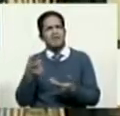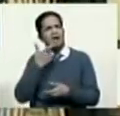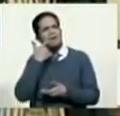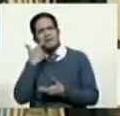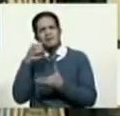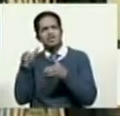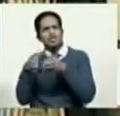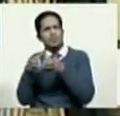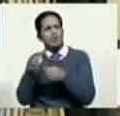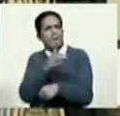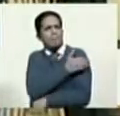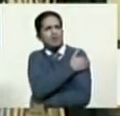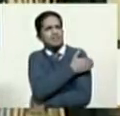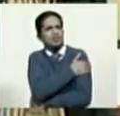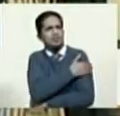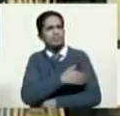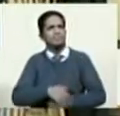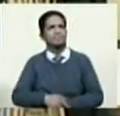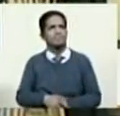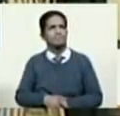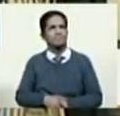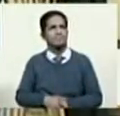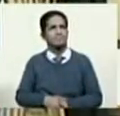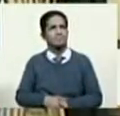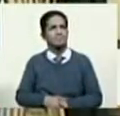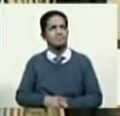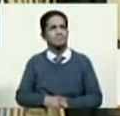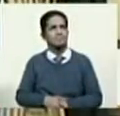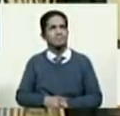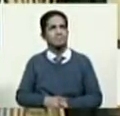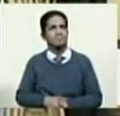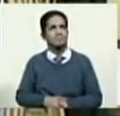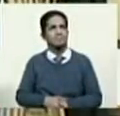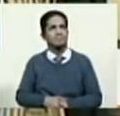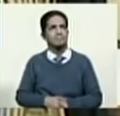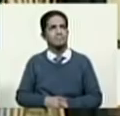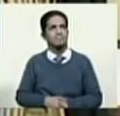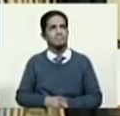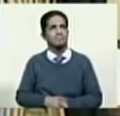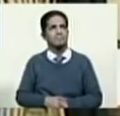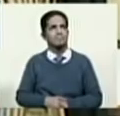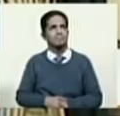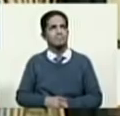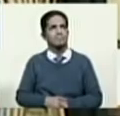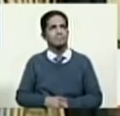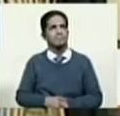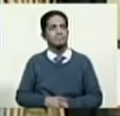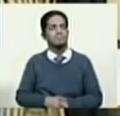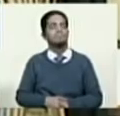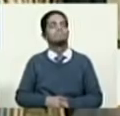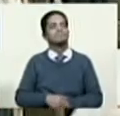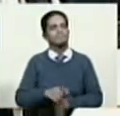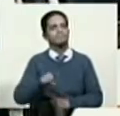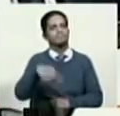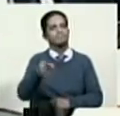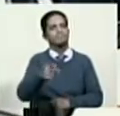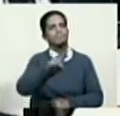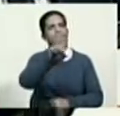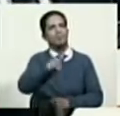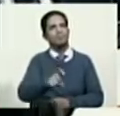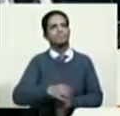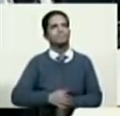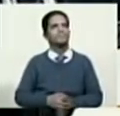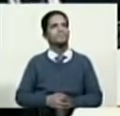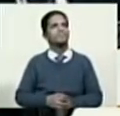producto del extremismo con que ven a Venezuela. Bueno, siguiente pregunta. La siguiente pregunta